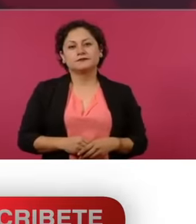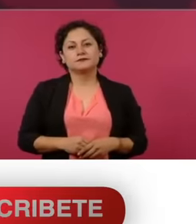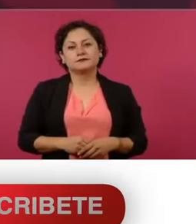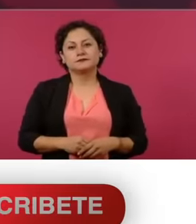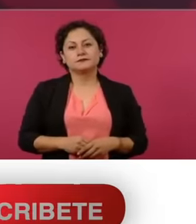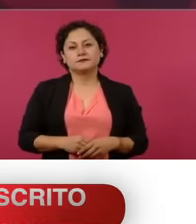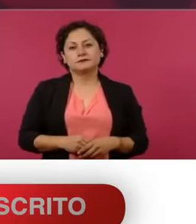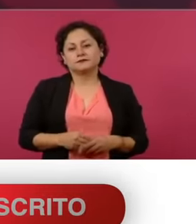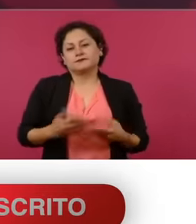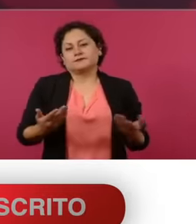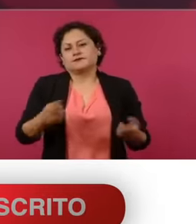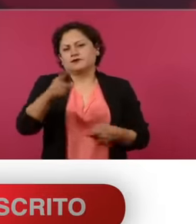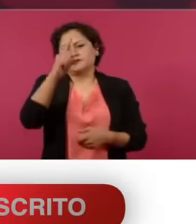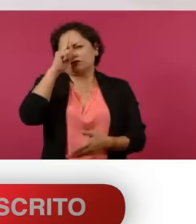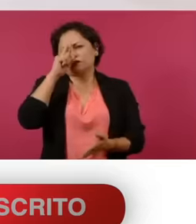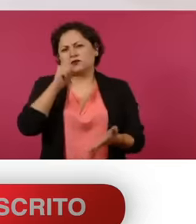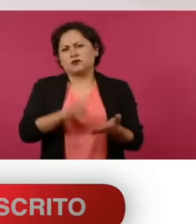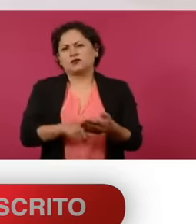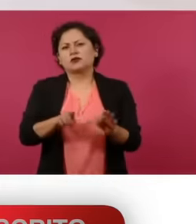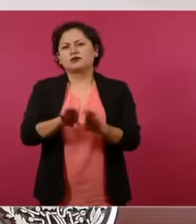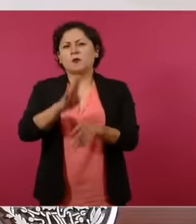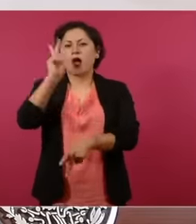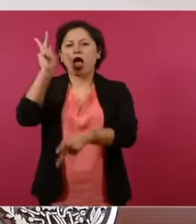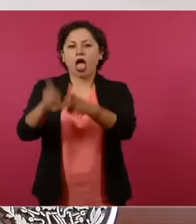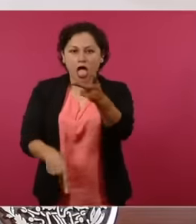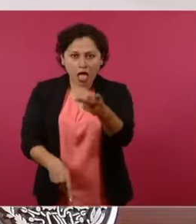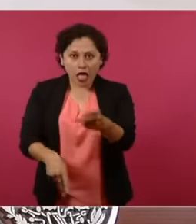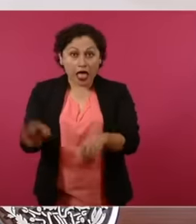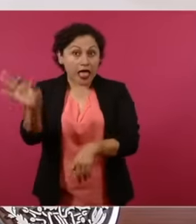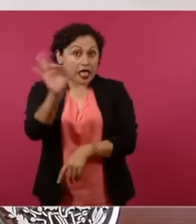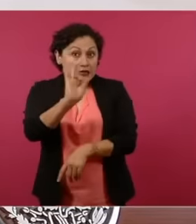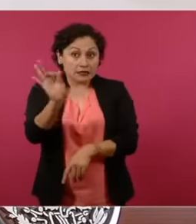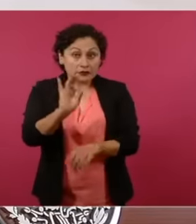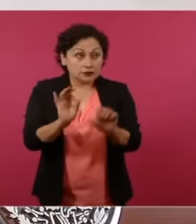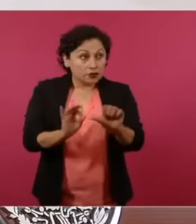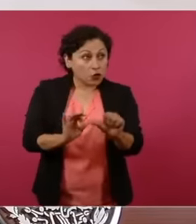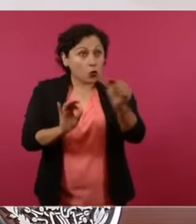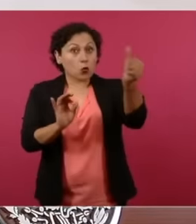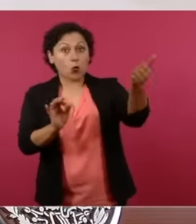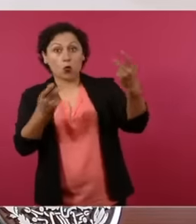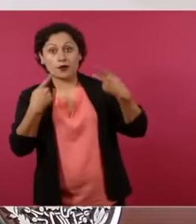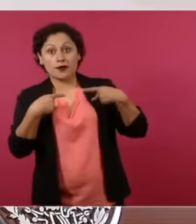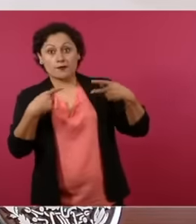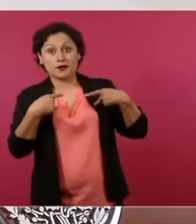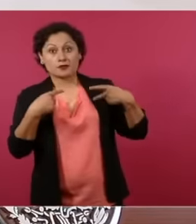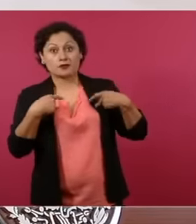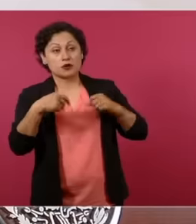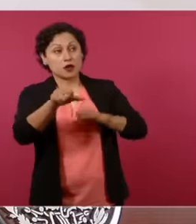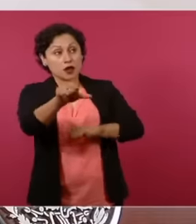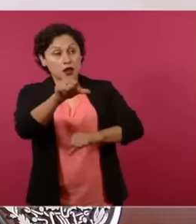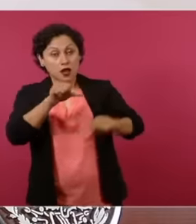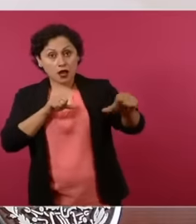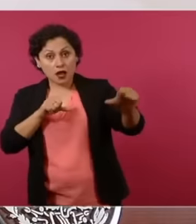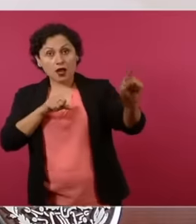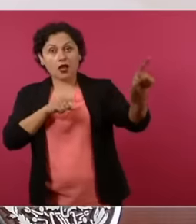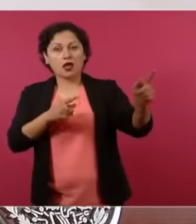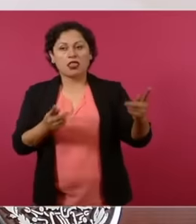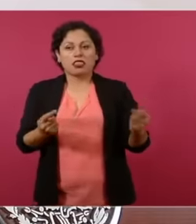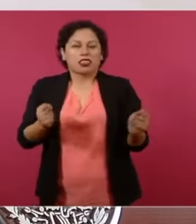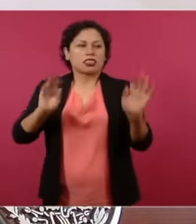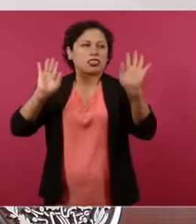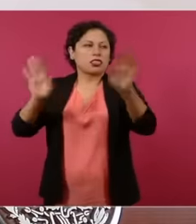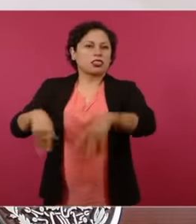sí pendiente con alguien que no le importa o